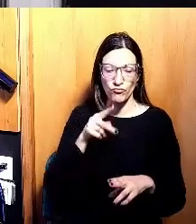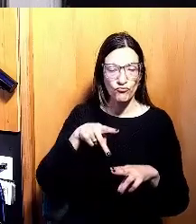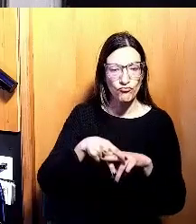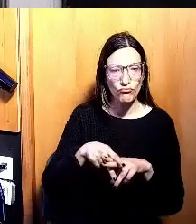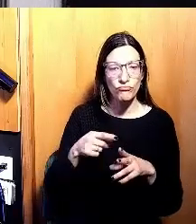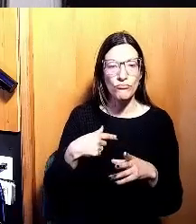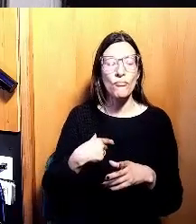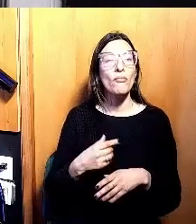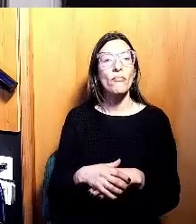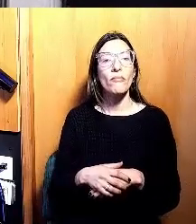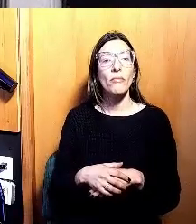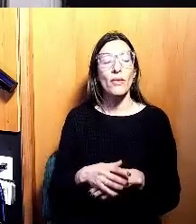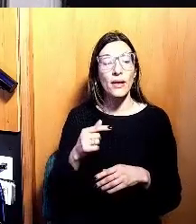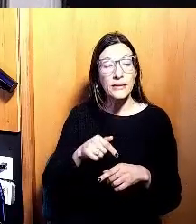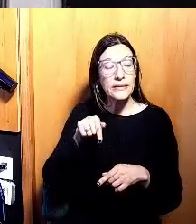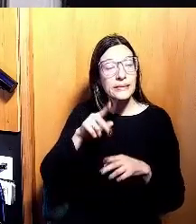Esto se fue